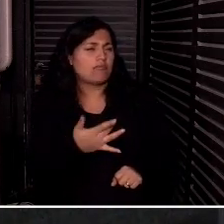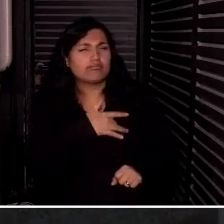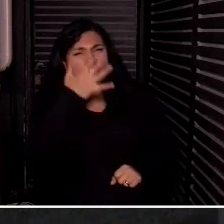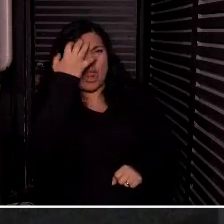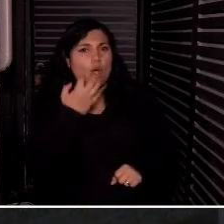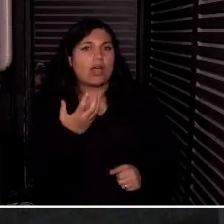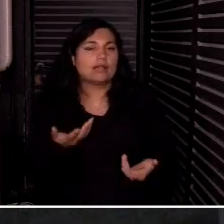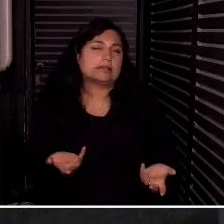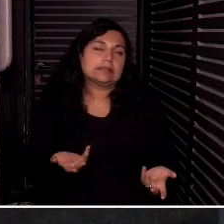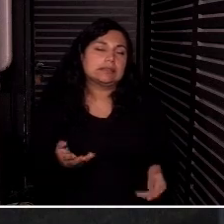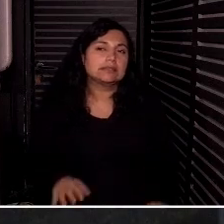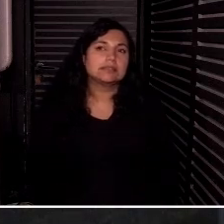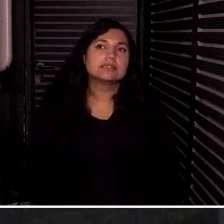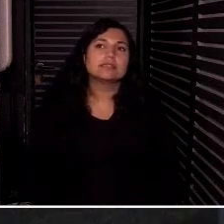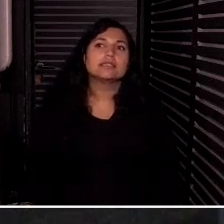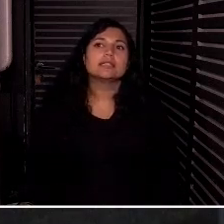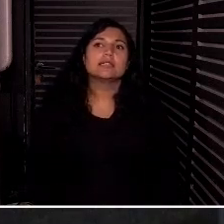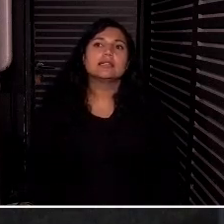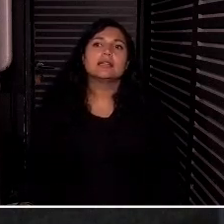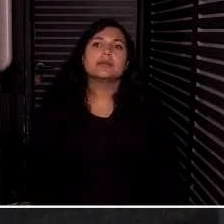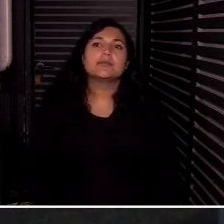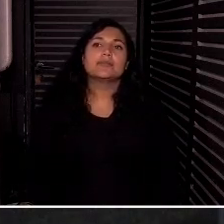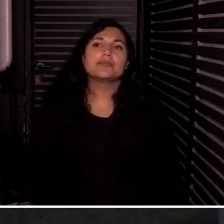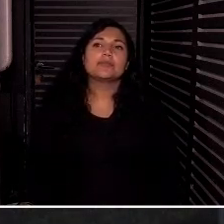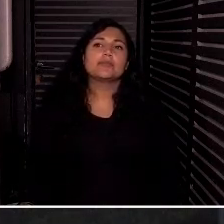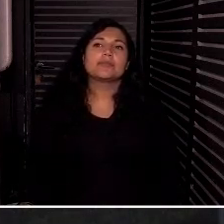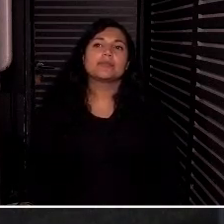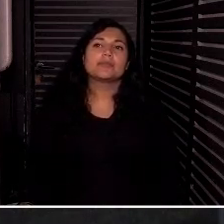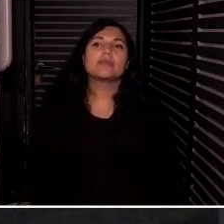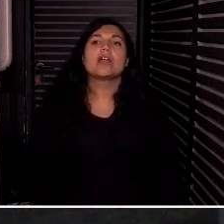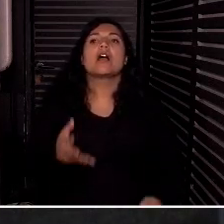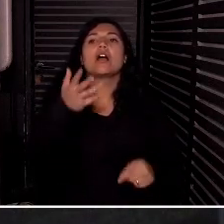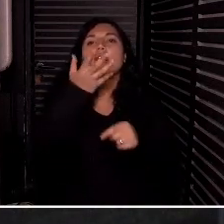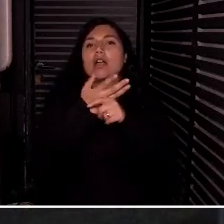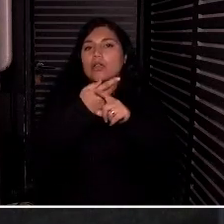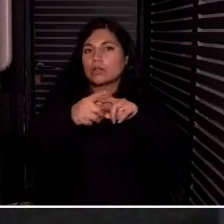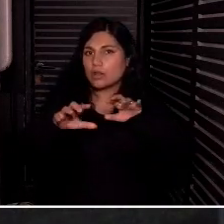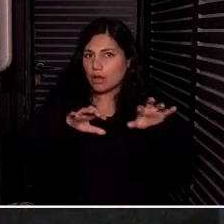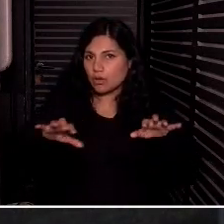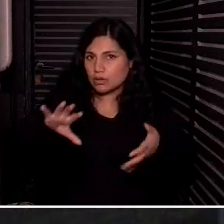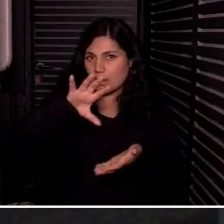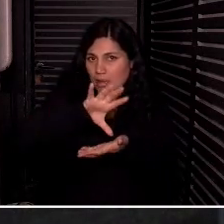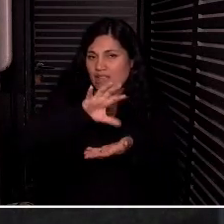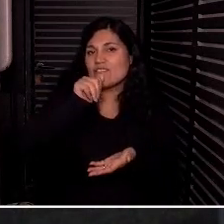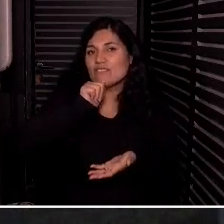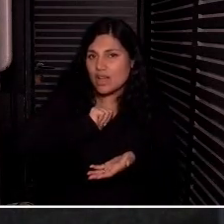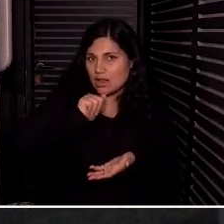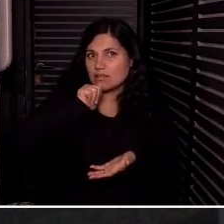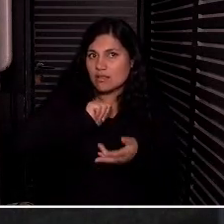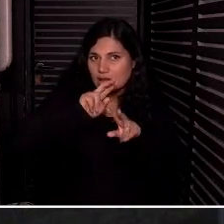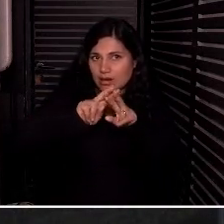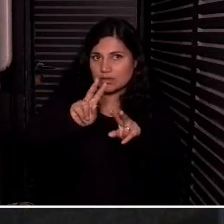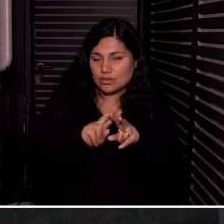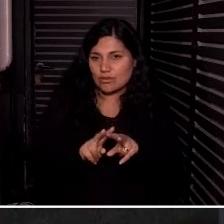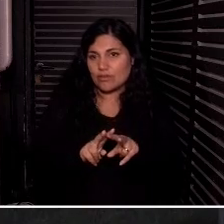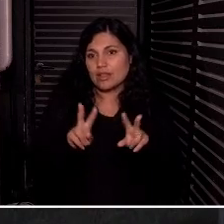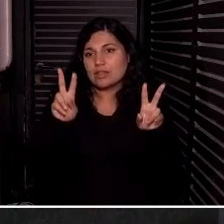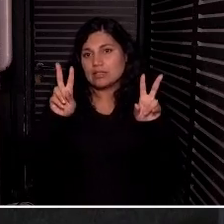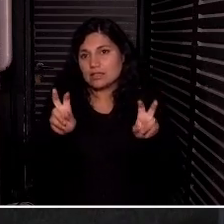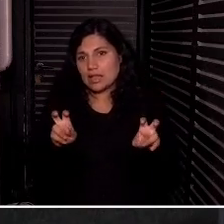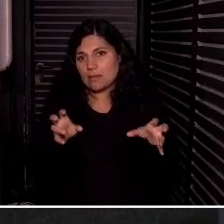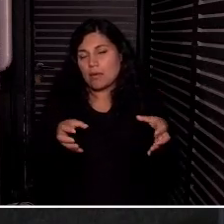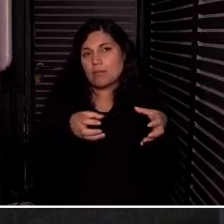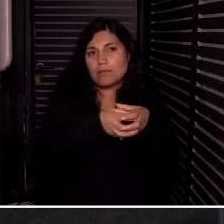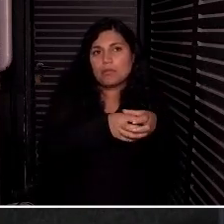entonces pero yo creo que también ahí nos topamos con que hay otras cosas que el país no ha resuelto que tiene que ver con la salida de la producción